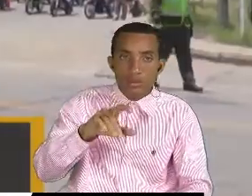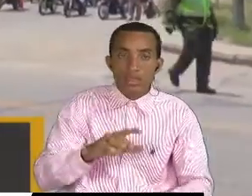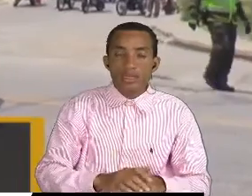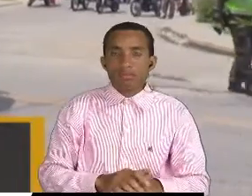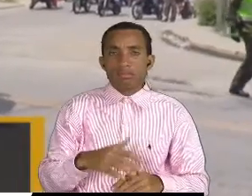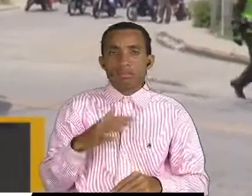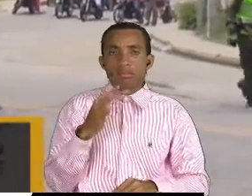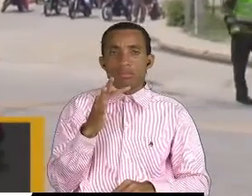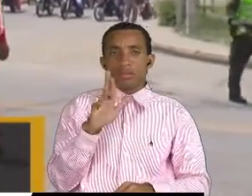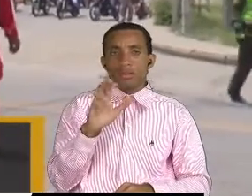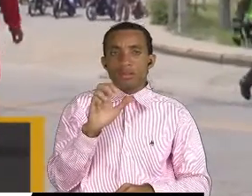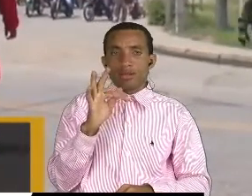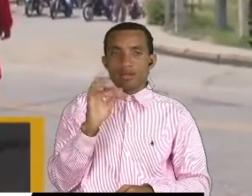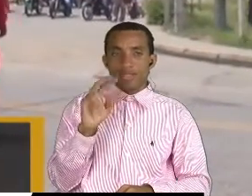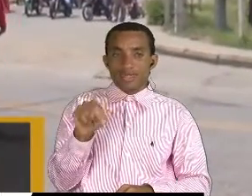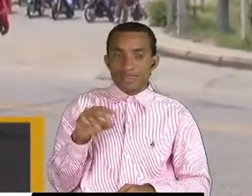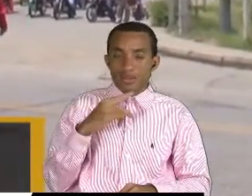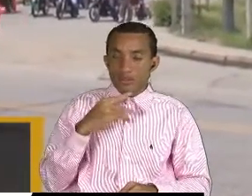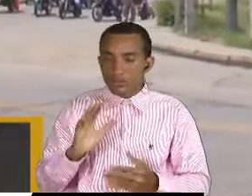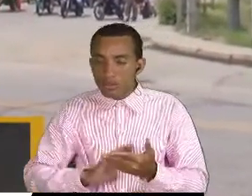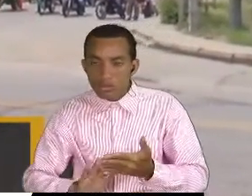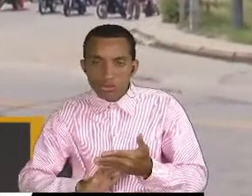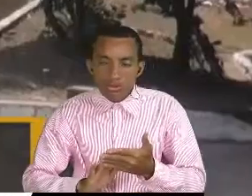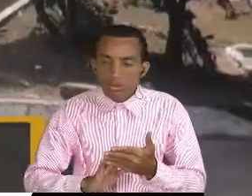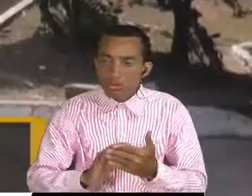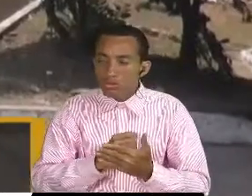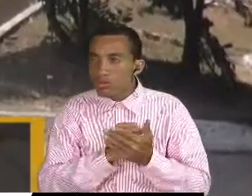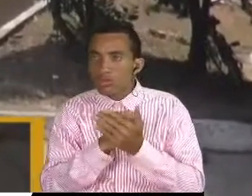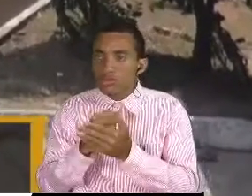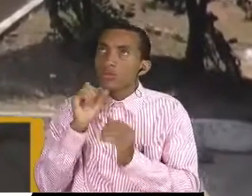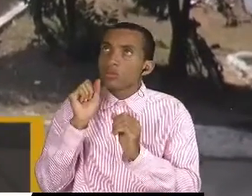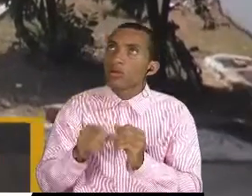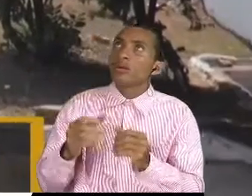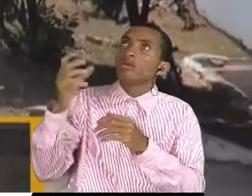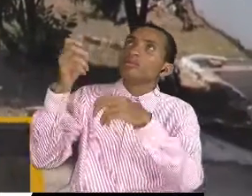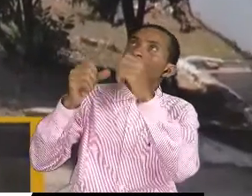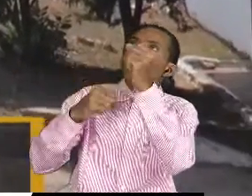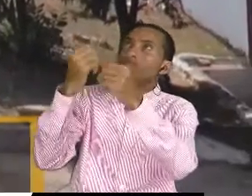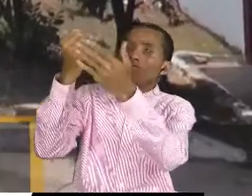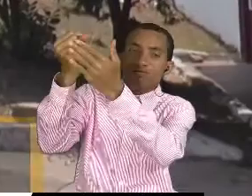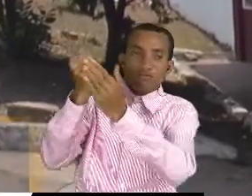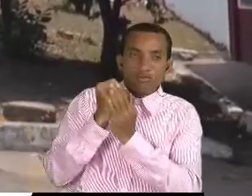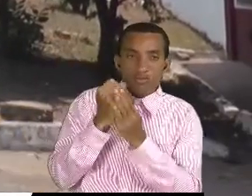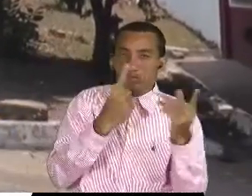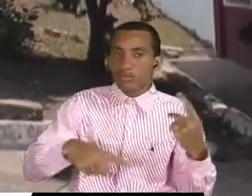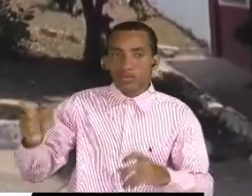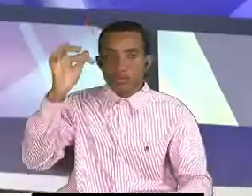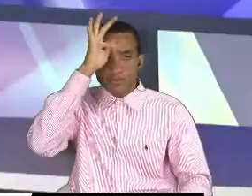cerrada mientras el organismo de socorro adelantaba los trabajos para bajar y trasladar al trabajador a un centro asistencial.